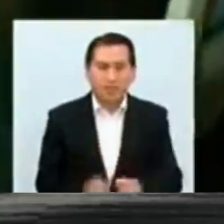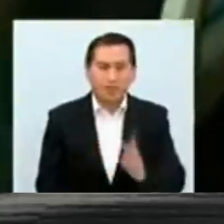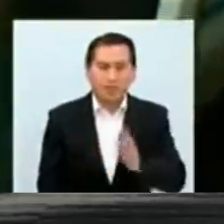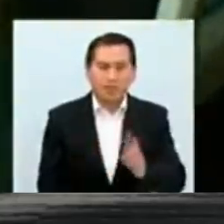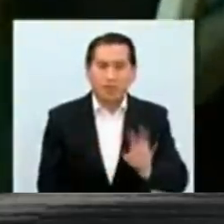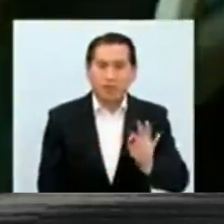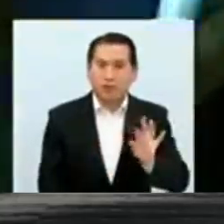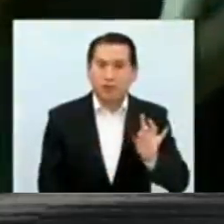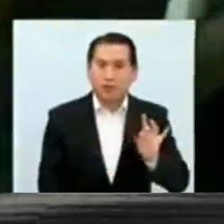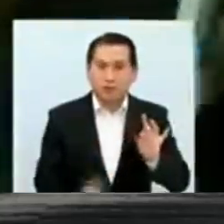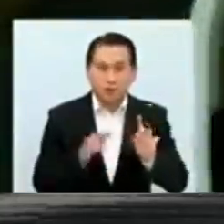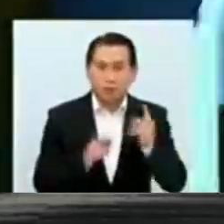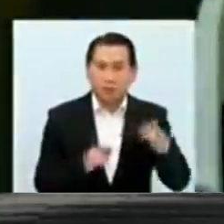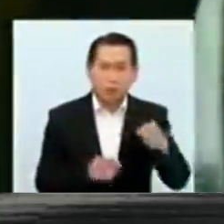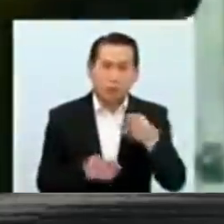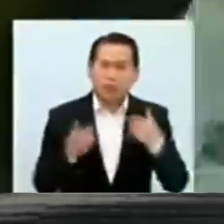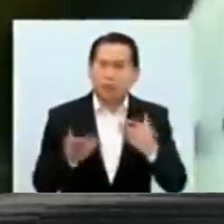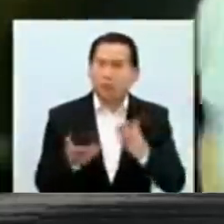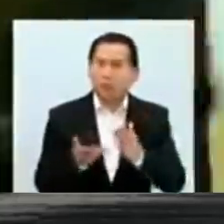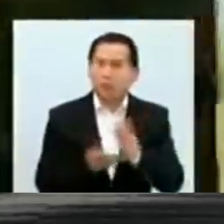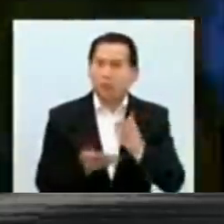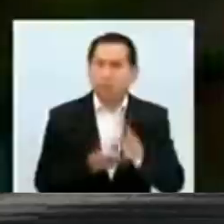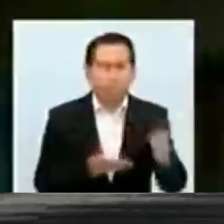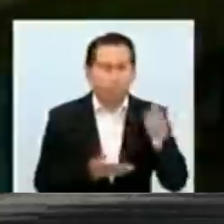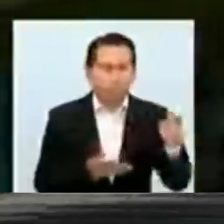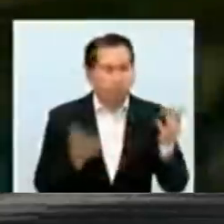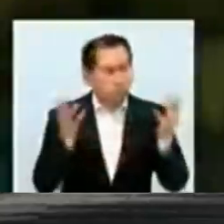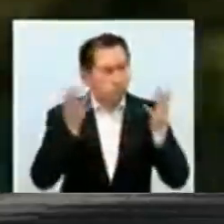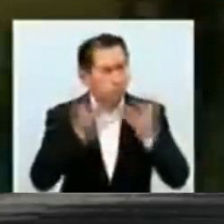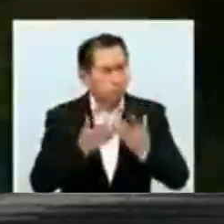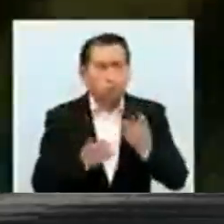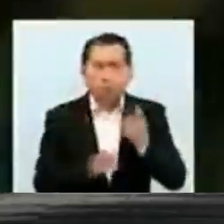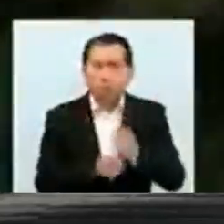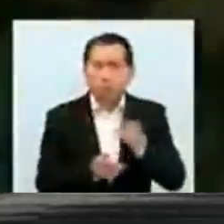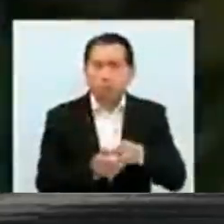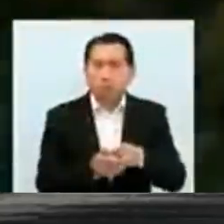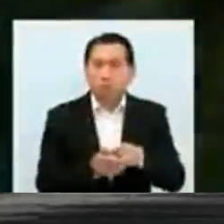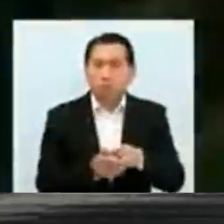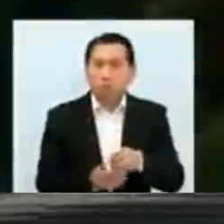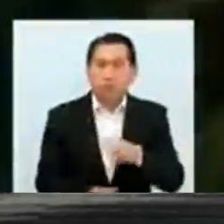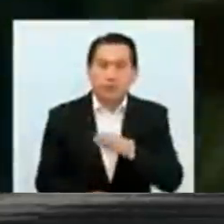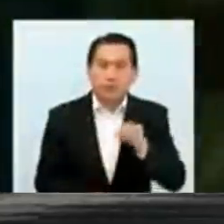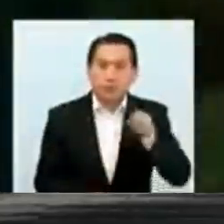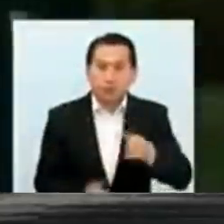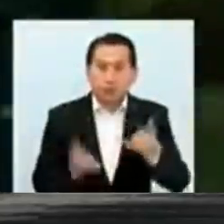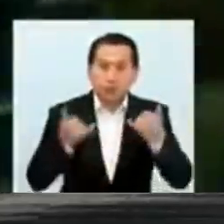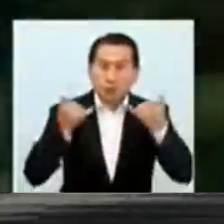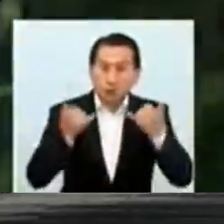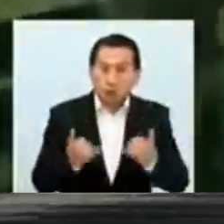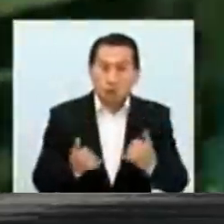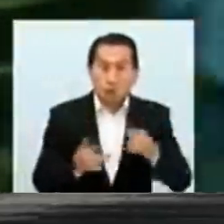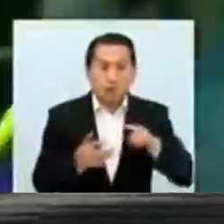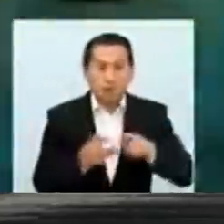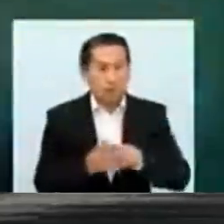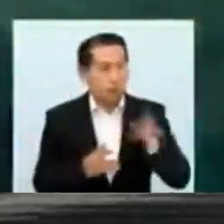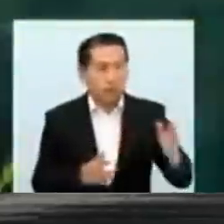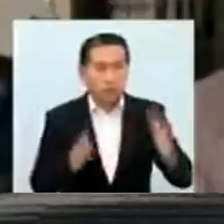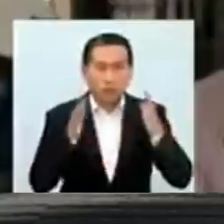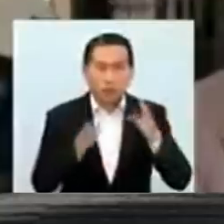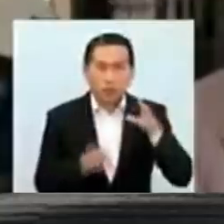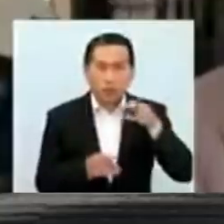2298, siempre ha estado autorizado, siempre se ha coordinado, obviamente. Efectivamente, el día de hoy ha empezado un